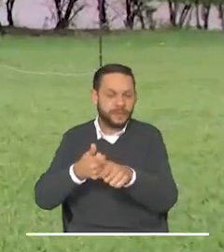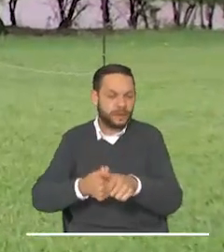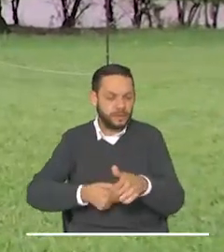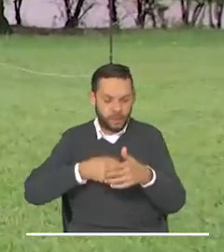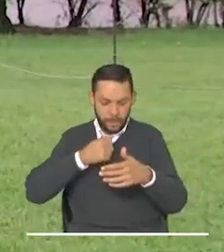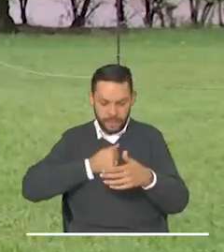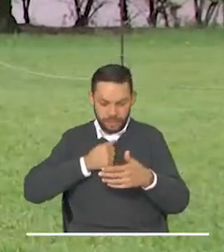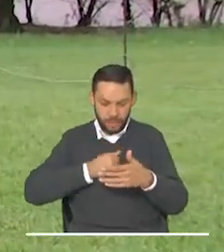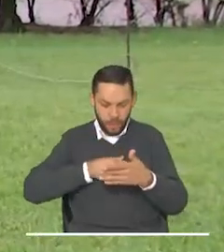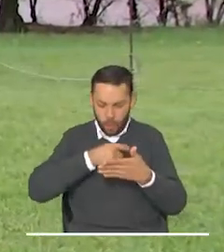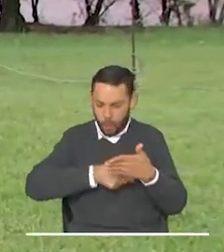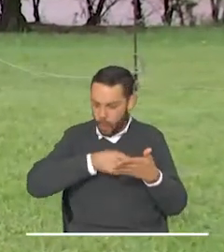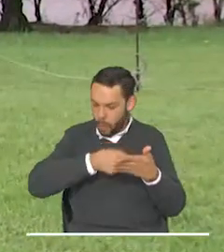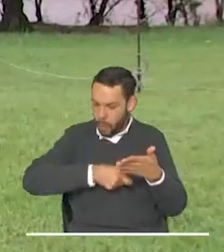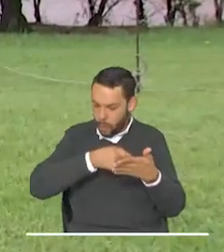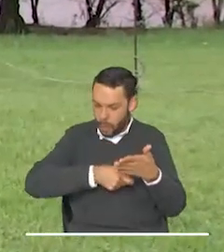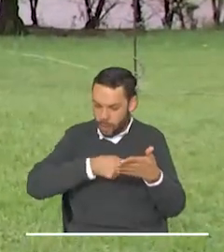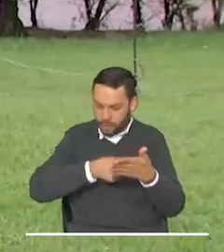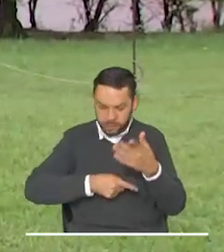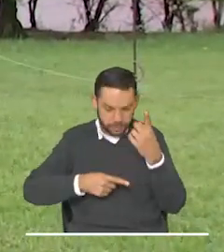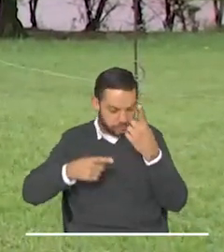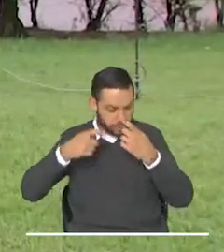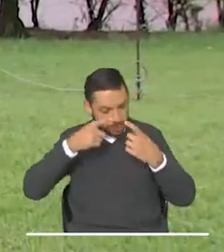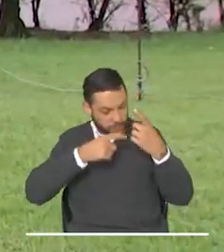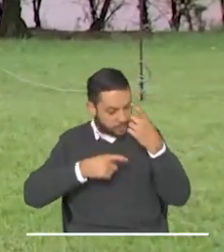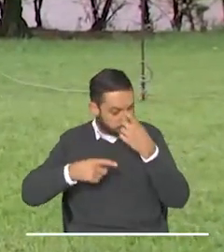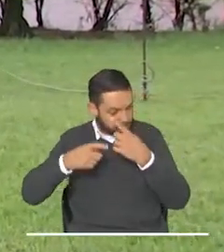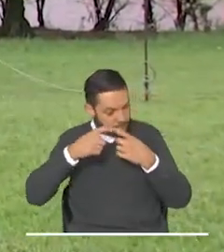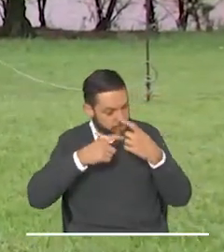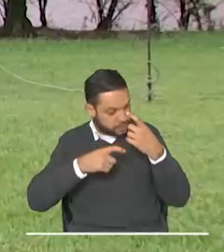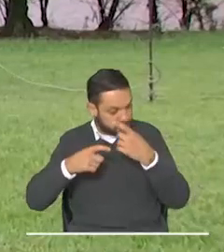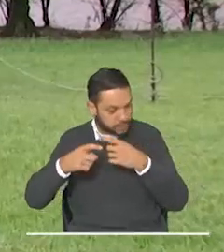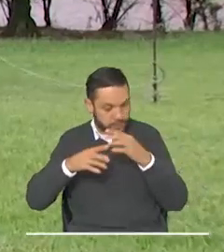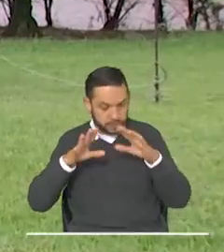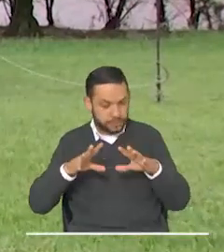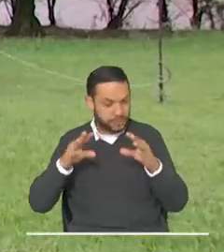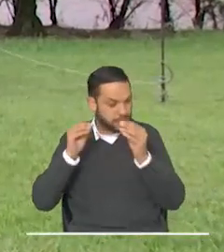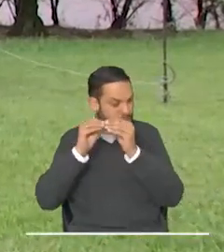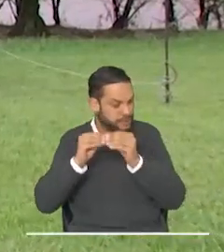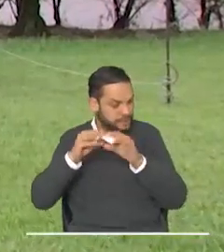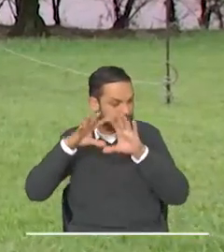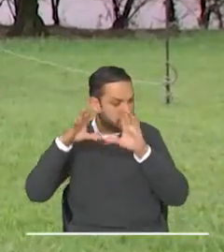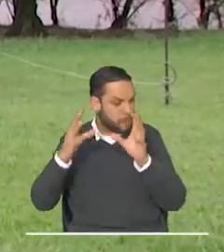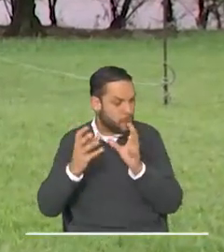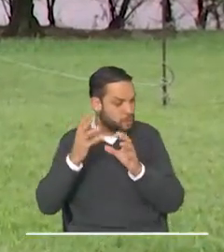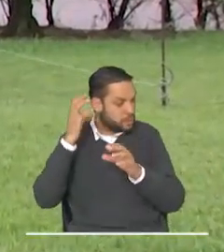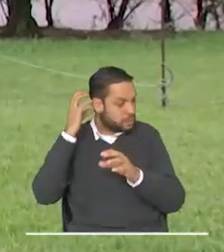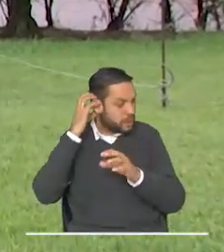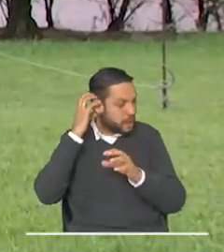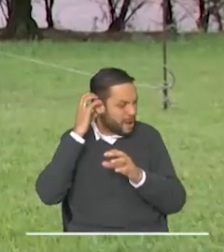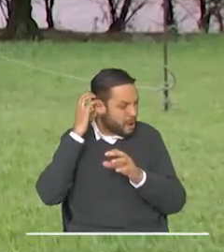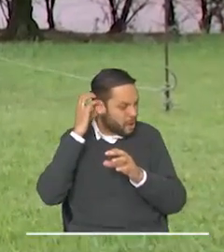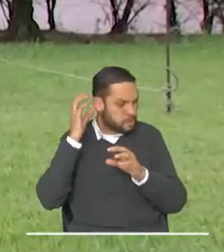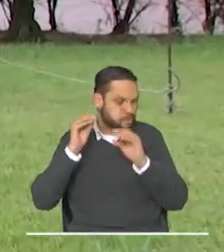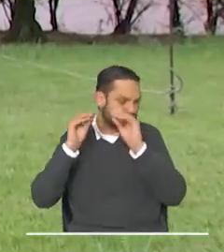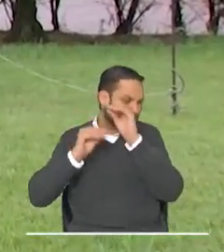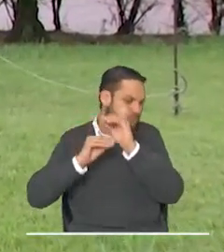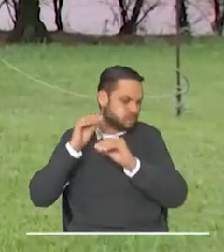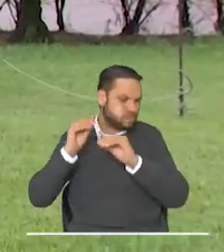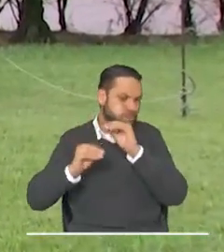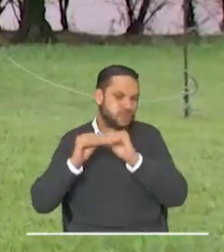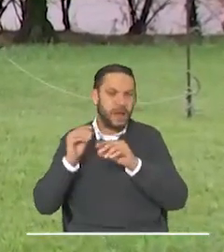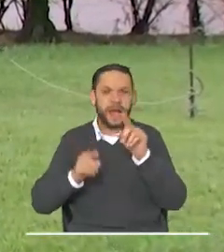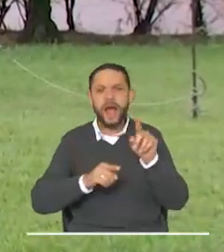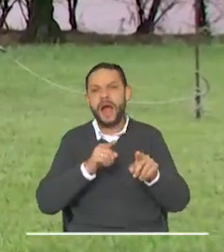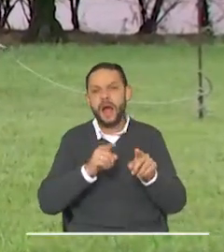no es hacia ninguna condición patológica es hacia psíquico más profundo y más Real del que poco conversamos por